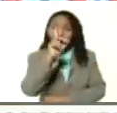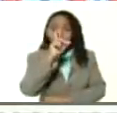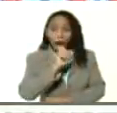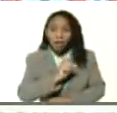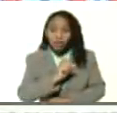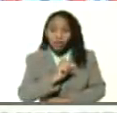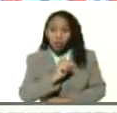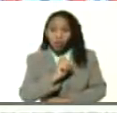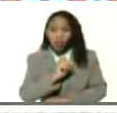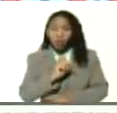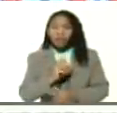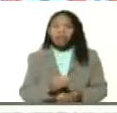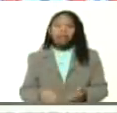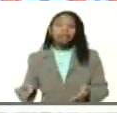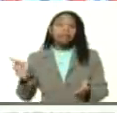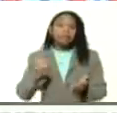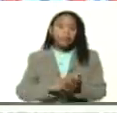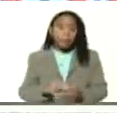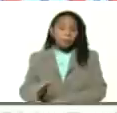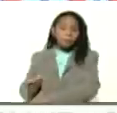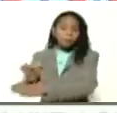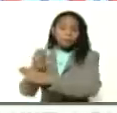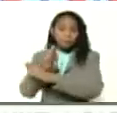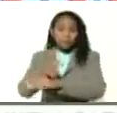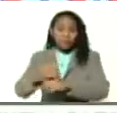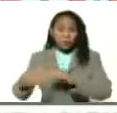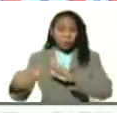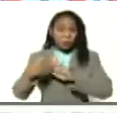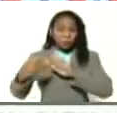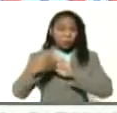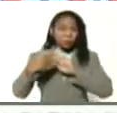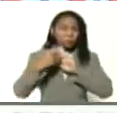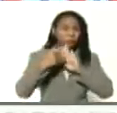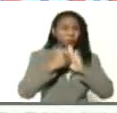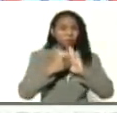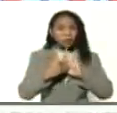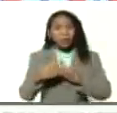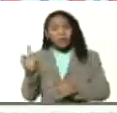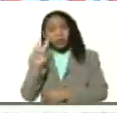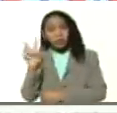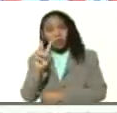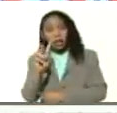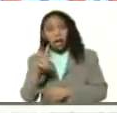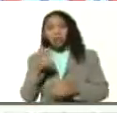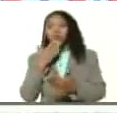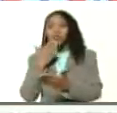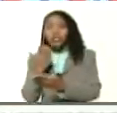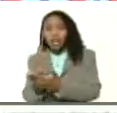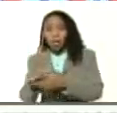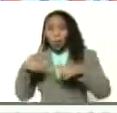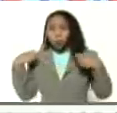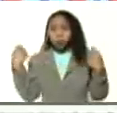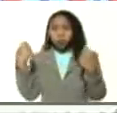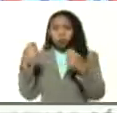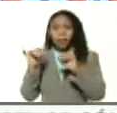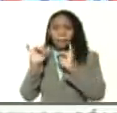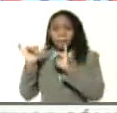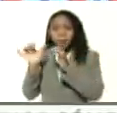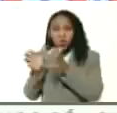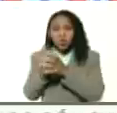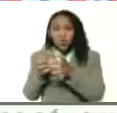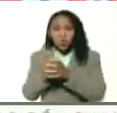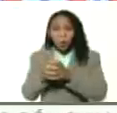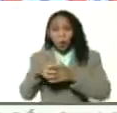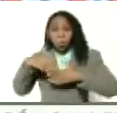de recrudecimiento del bloqueo criminal contra Venezuela solicitado, promovido por esta misma banda